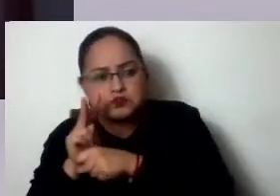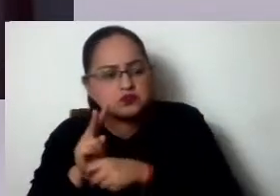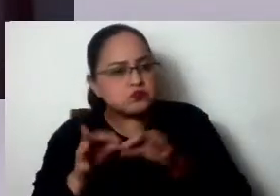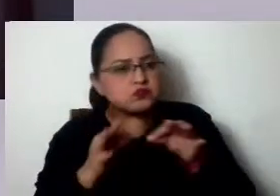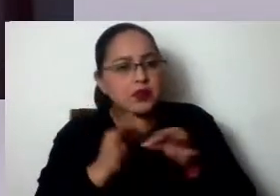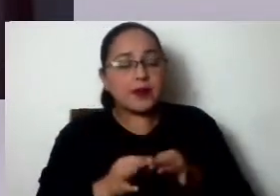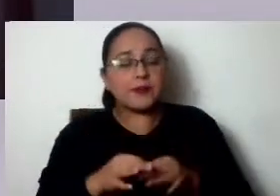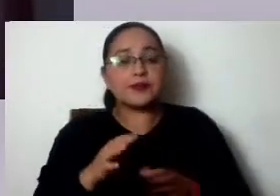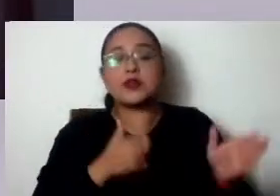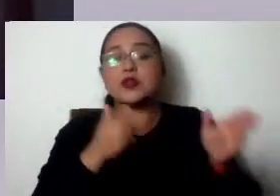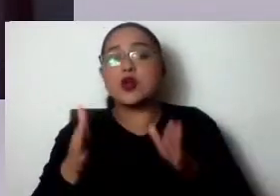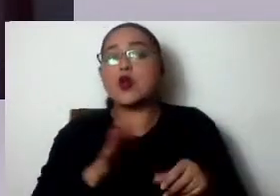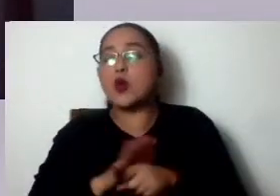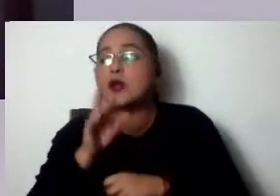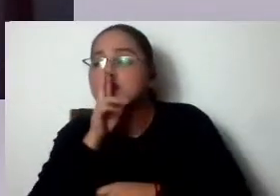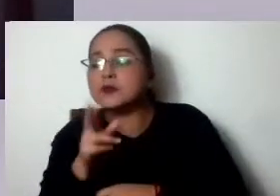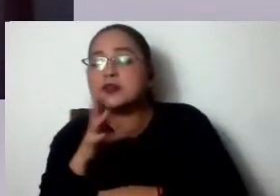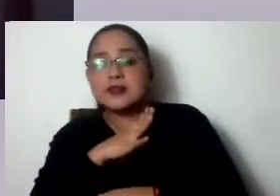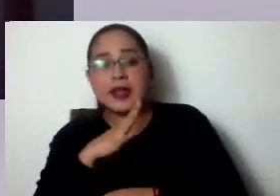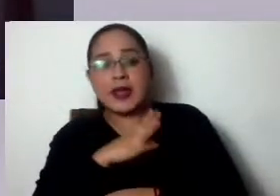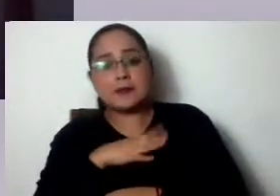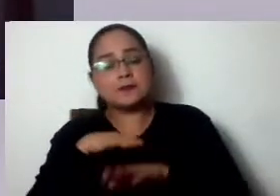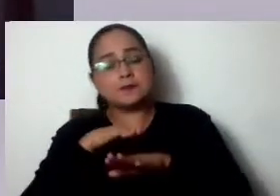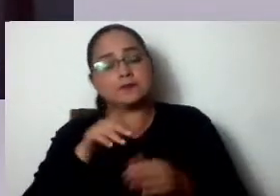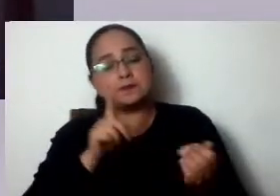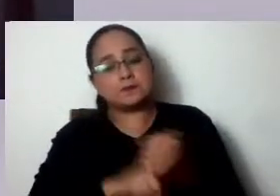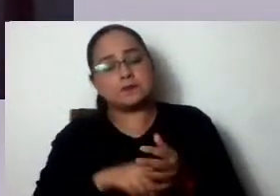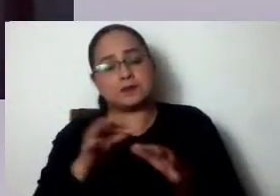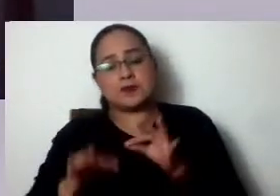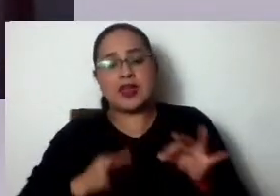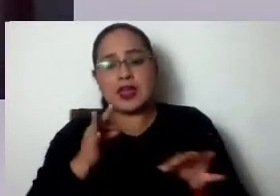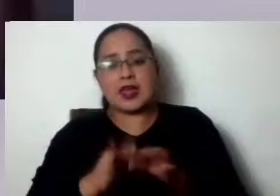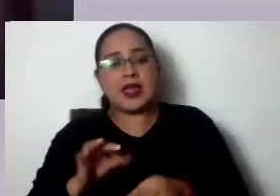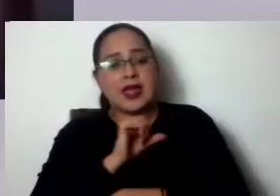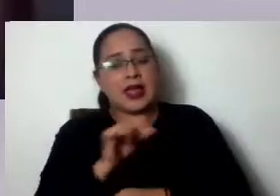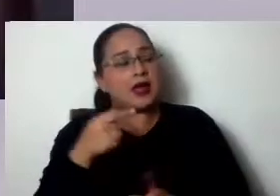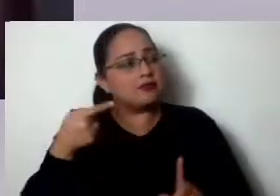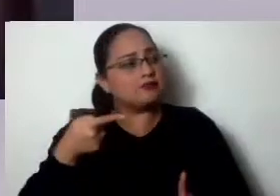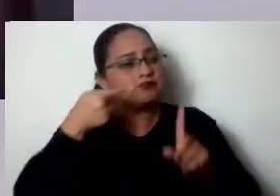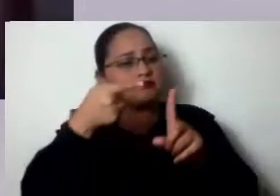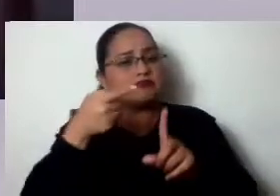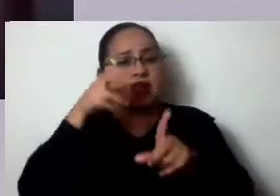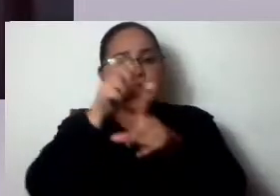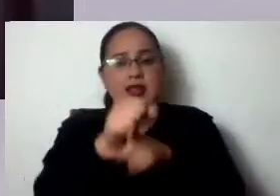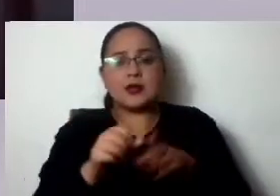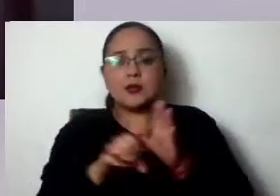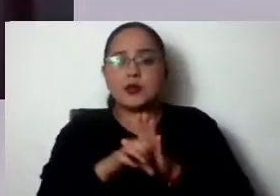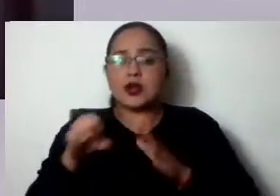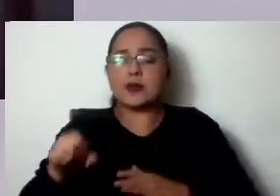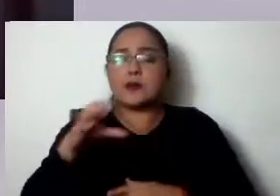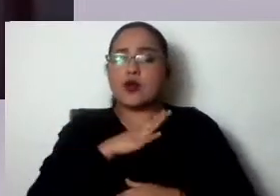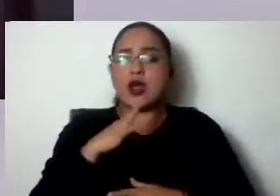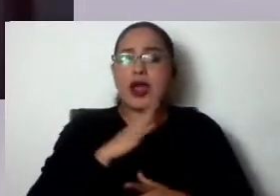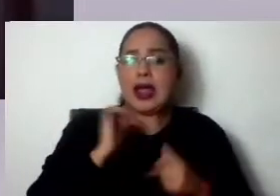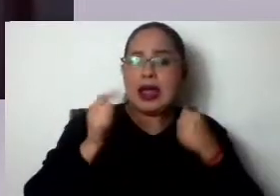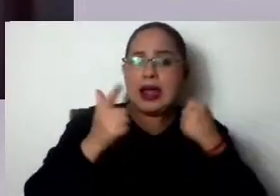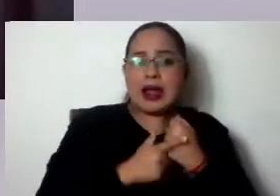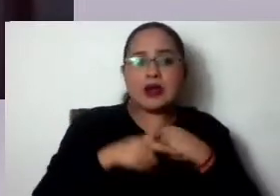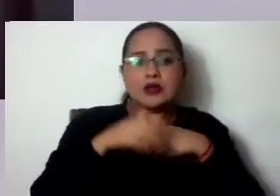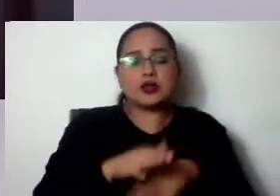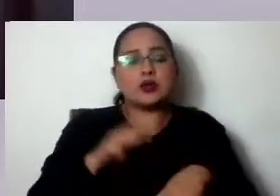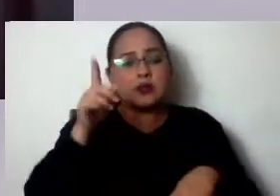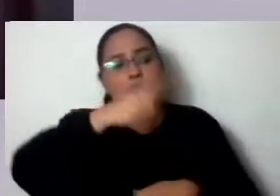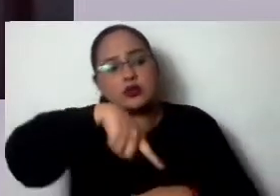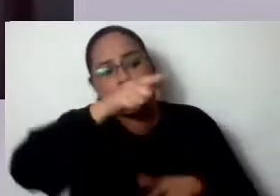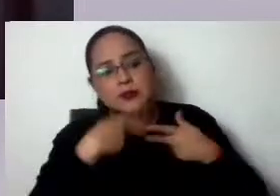resultado que tiene relación con el cumplimiento de determinados objetivos como la eliminación de situaciones de hambre de la